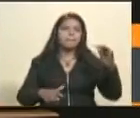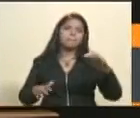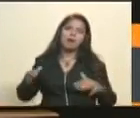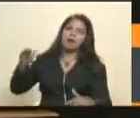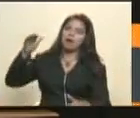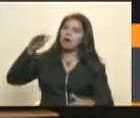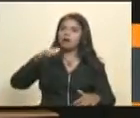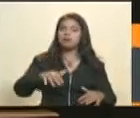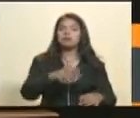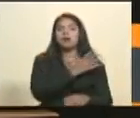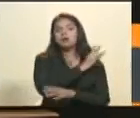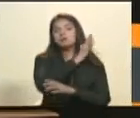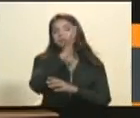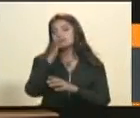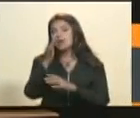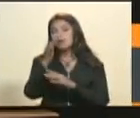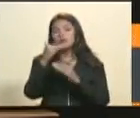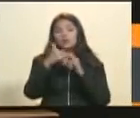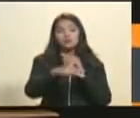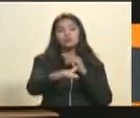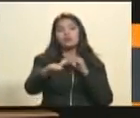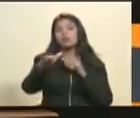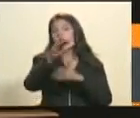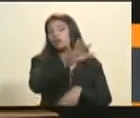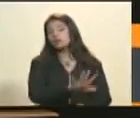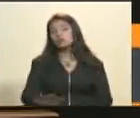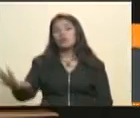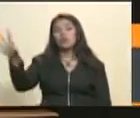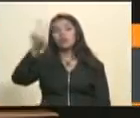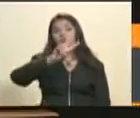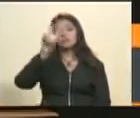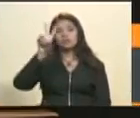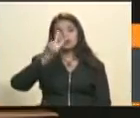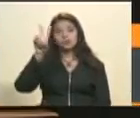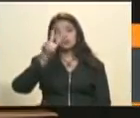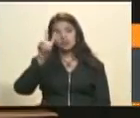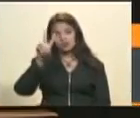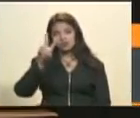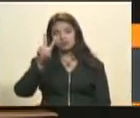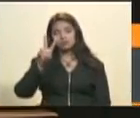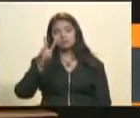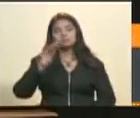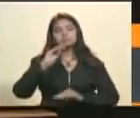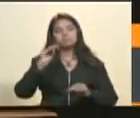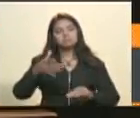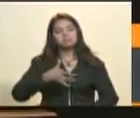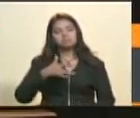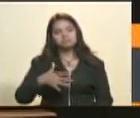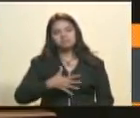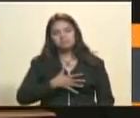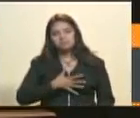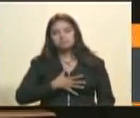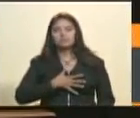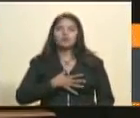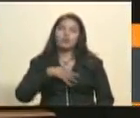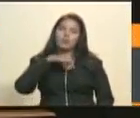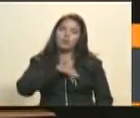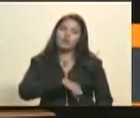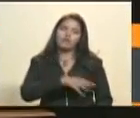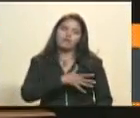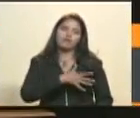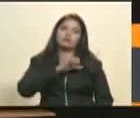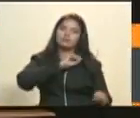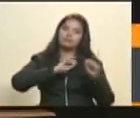selvas, desiertos y desde toda nuestra geografía nacional hacemos sentir nuestro más profundo